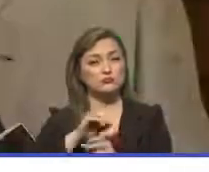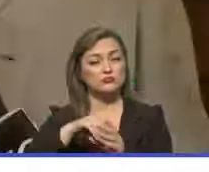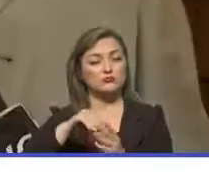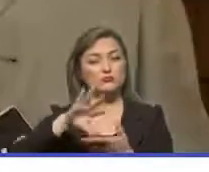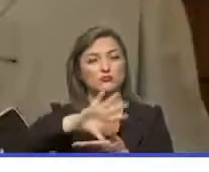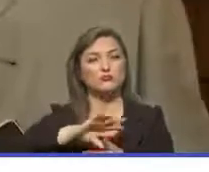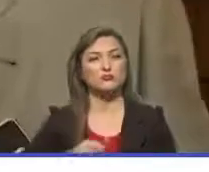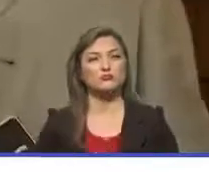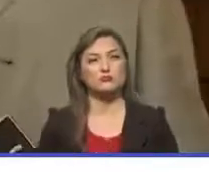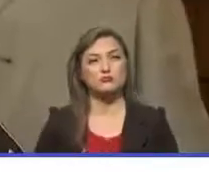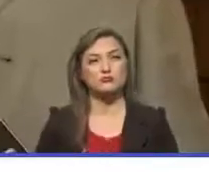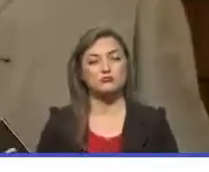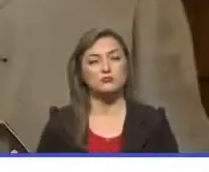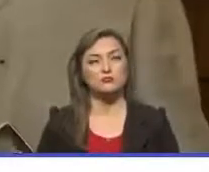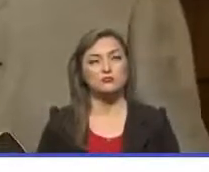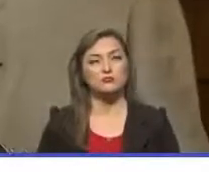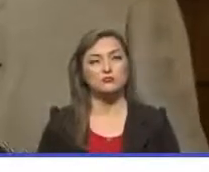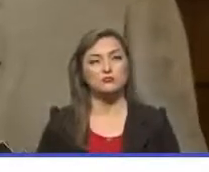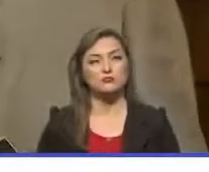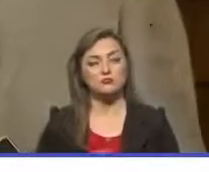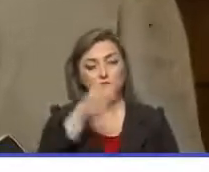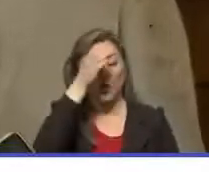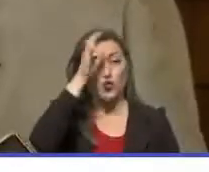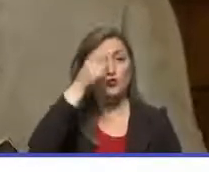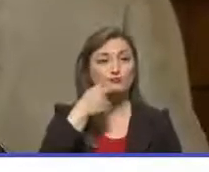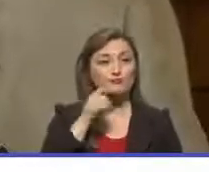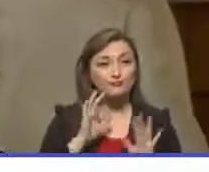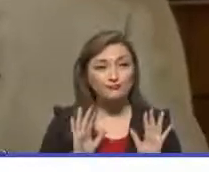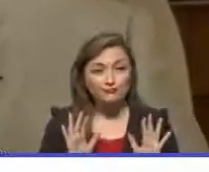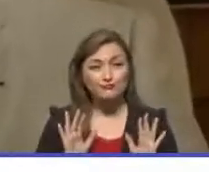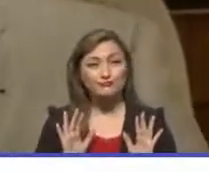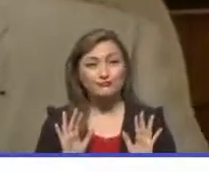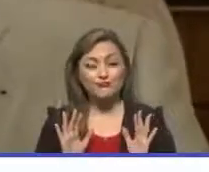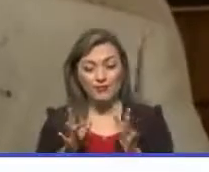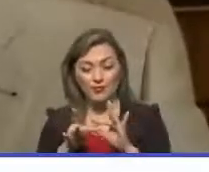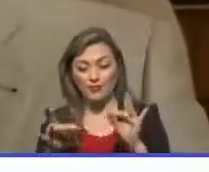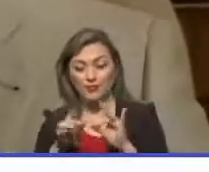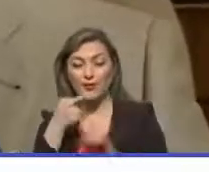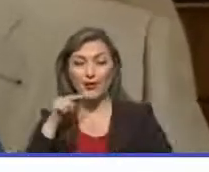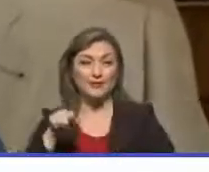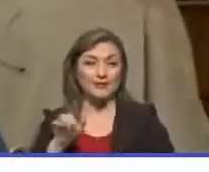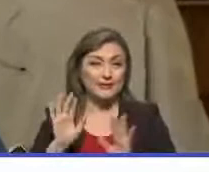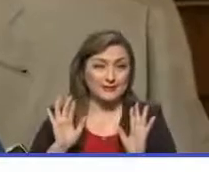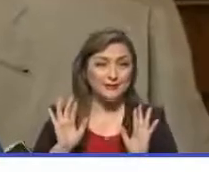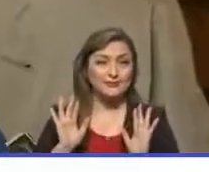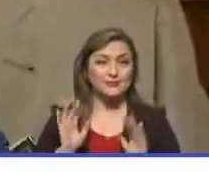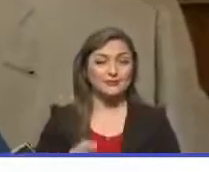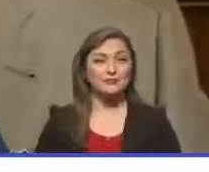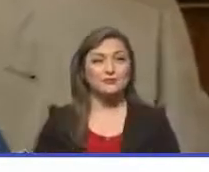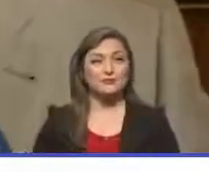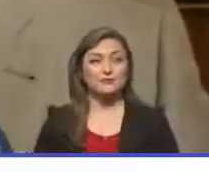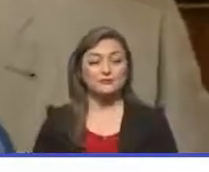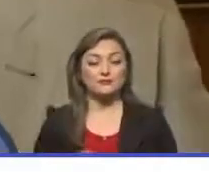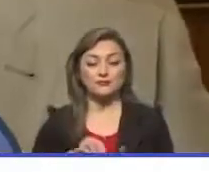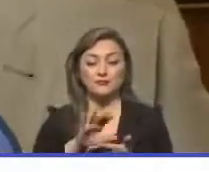legislativo? Una cosa es lo que en el concepto se diga y otra cosa es lo que los textos del proyecto ya en la